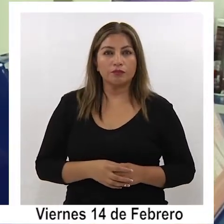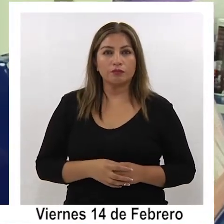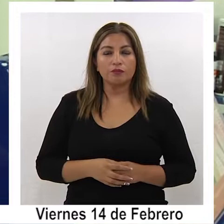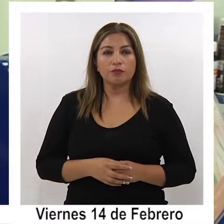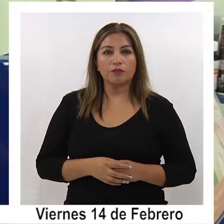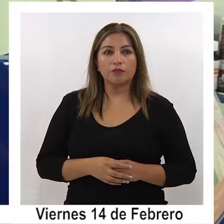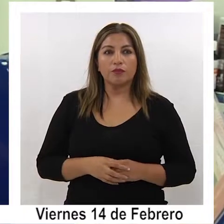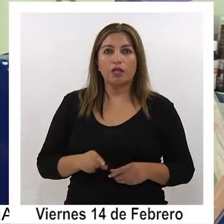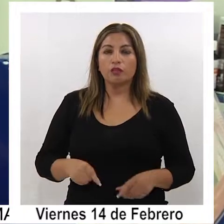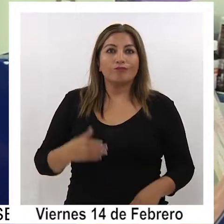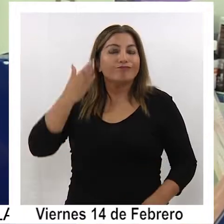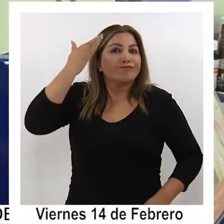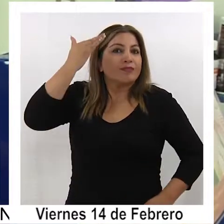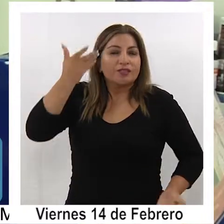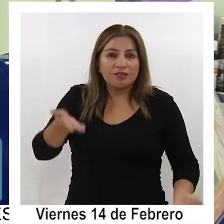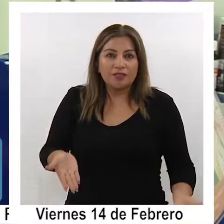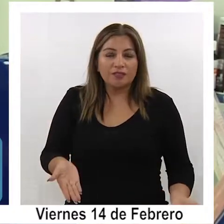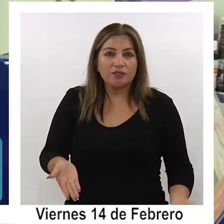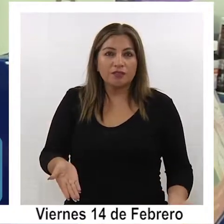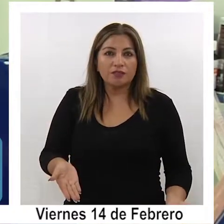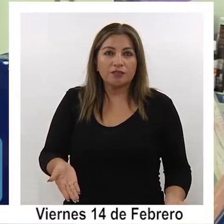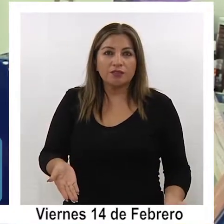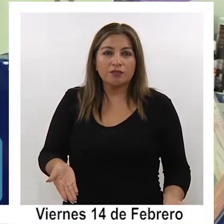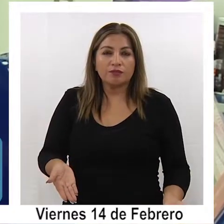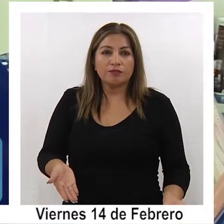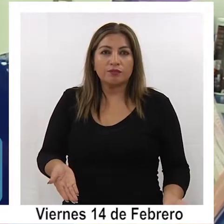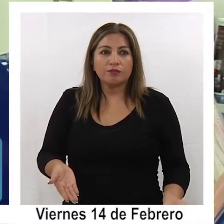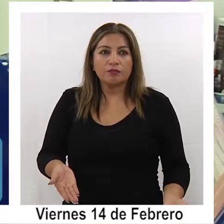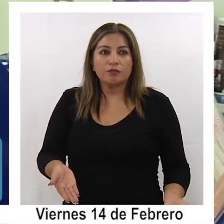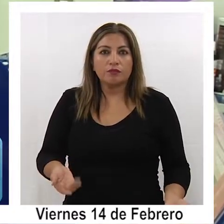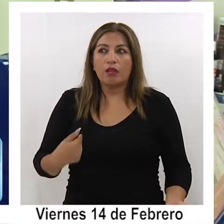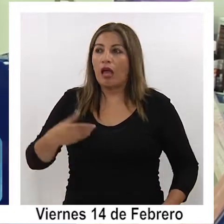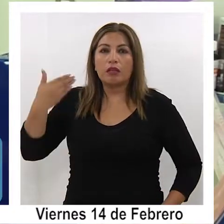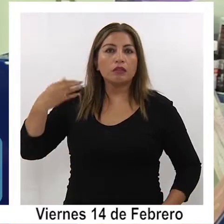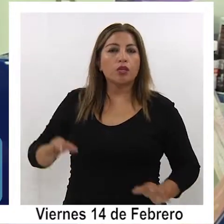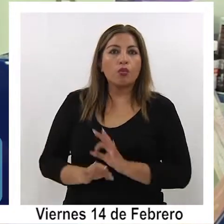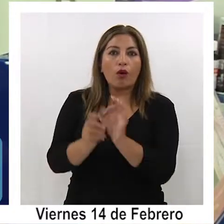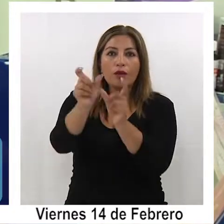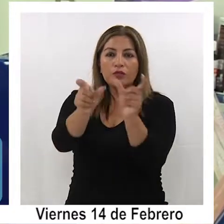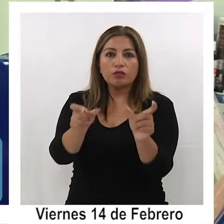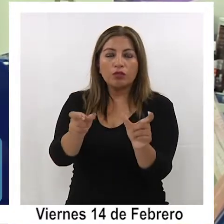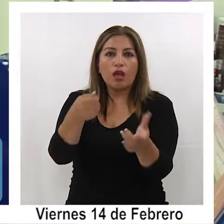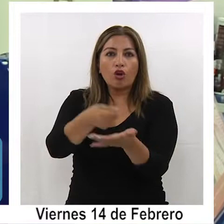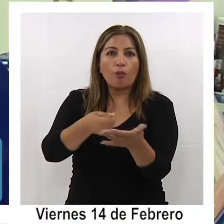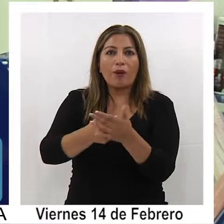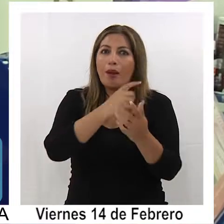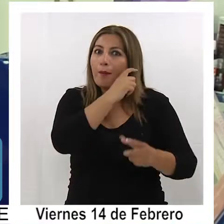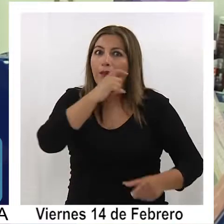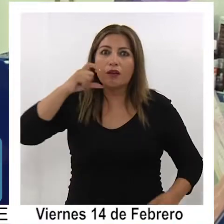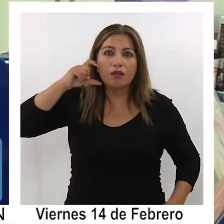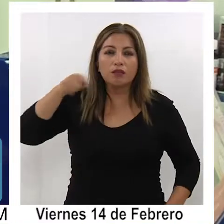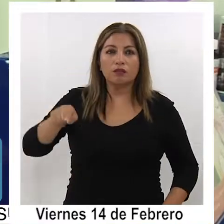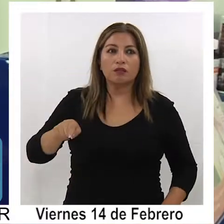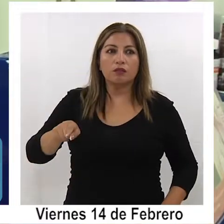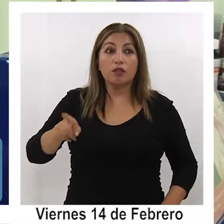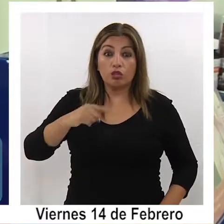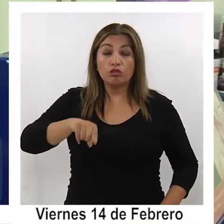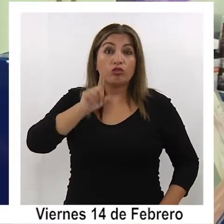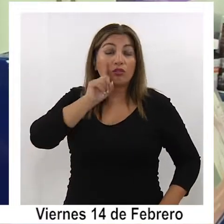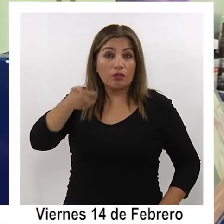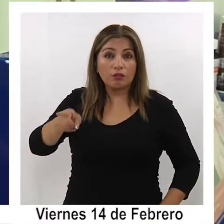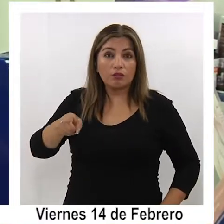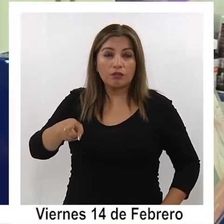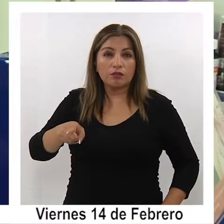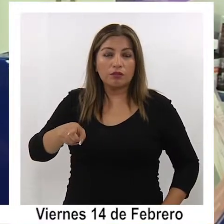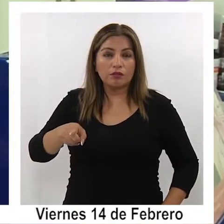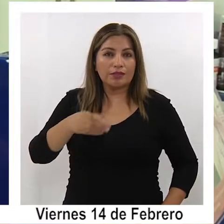algo improvisto, no se había visto en forma masiva que compraran mascarillas. Nosotros tenemos en stock,